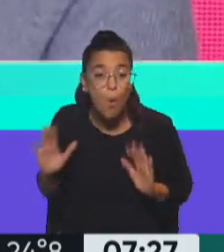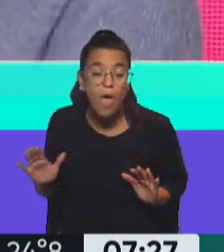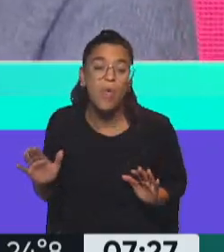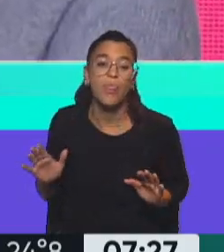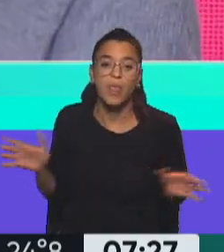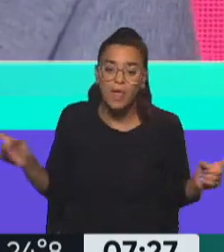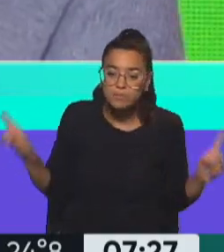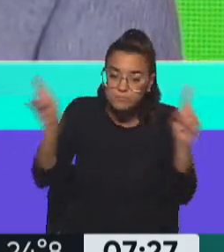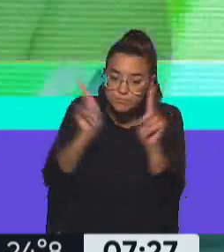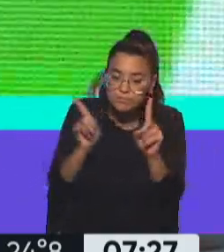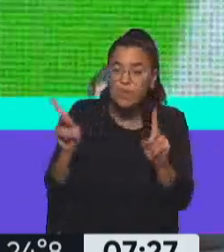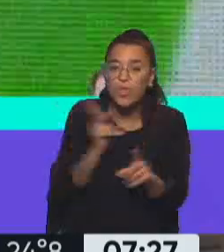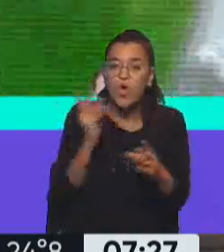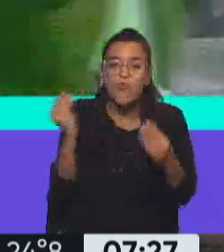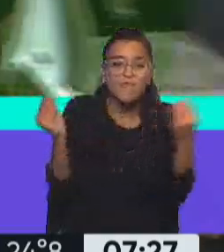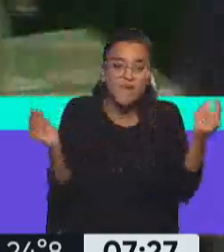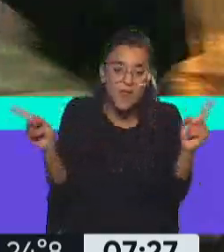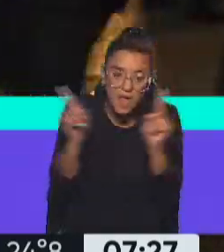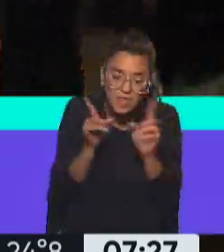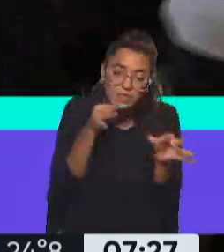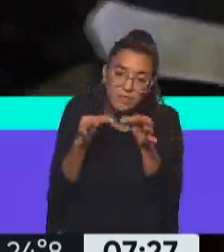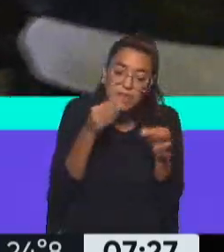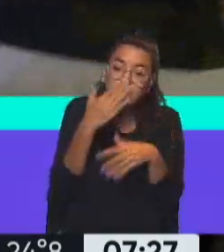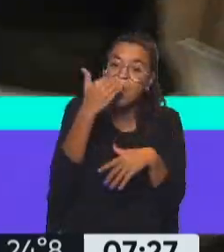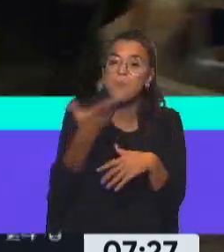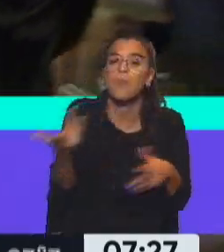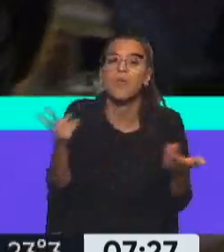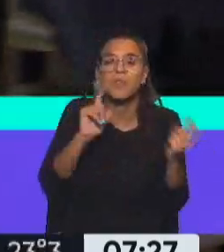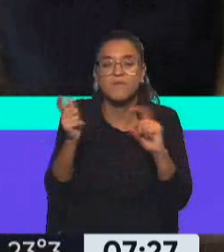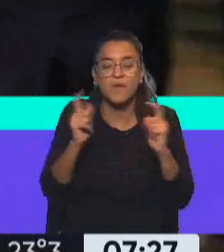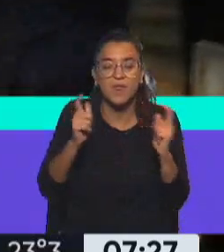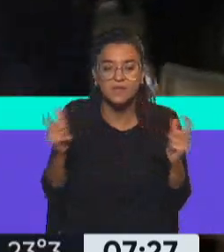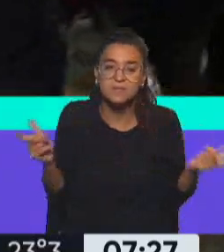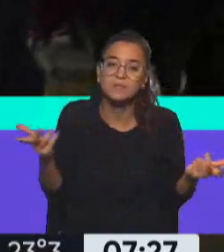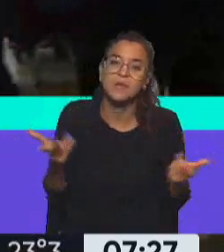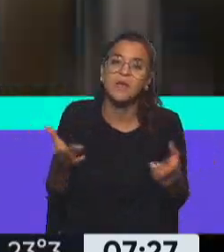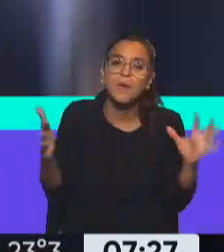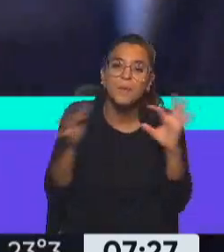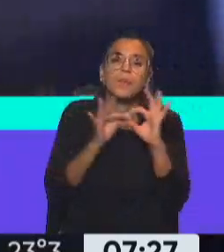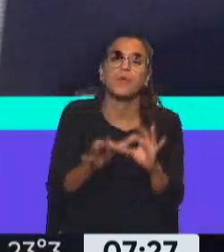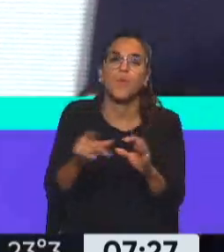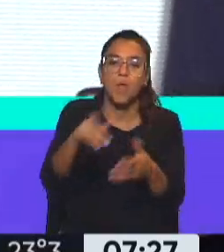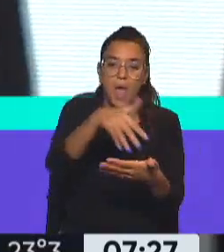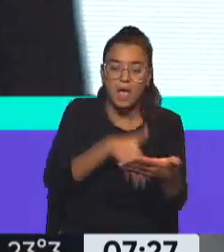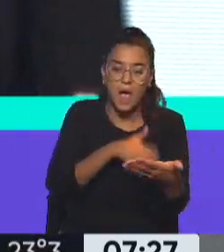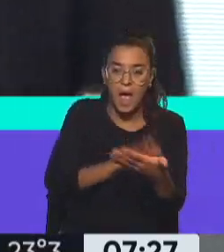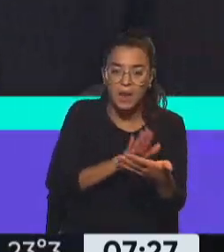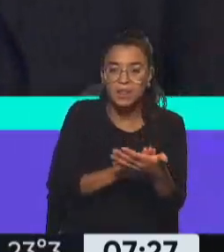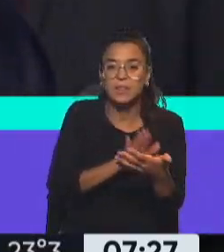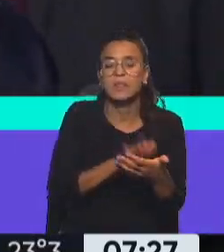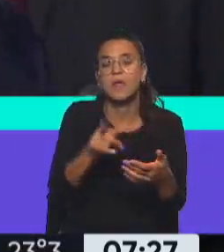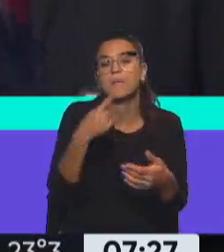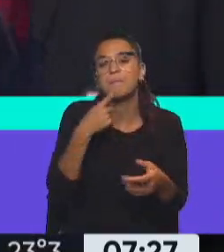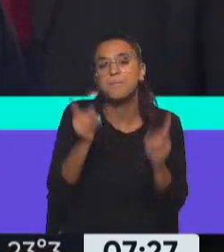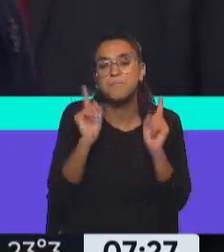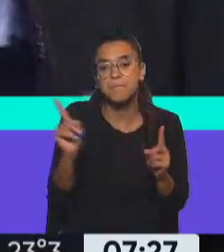un acercamiento entre los referentes, pero luego remontar estas diferencias que están vinculadas, según plantea esta carta, con la gestión a